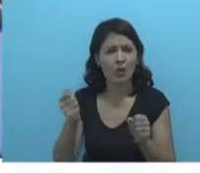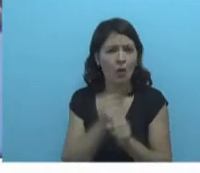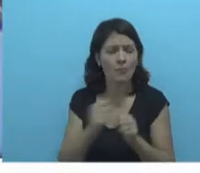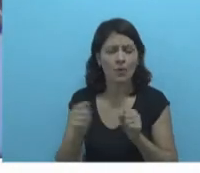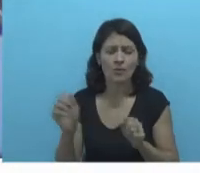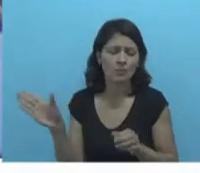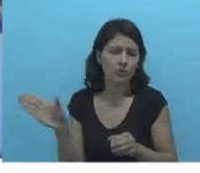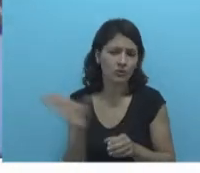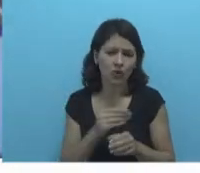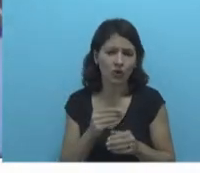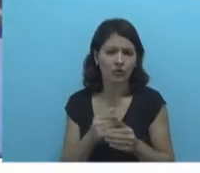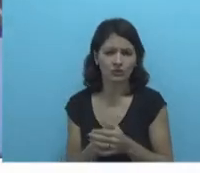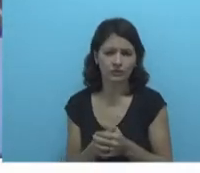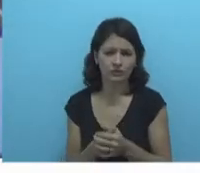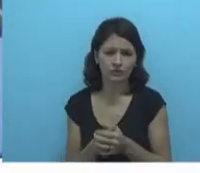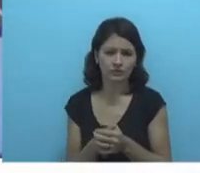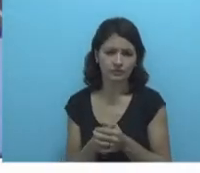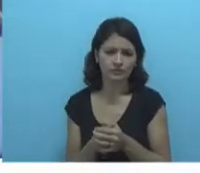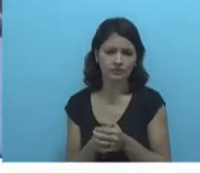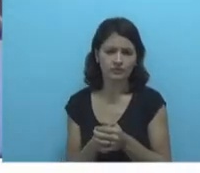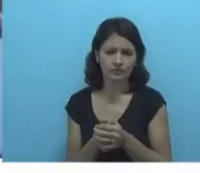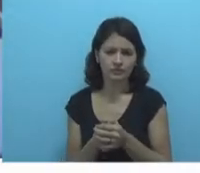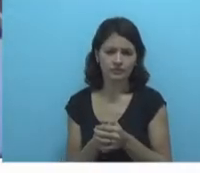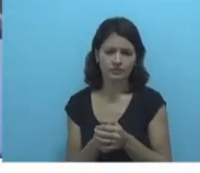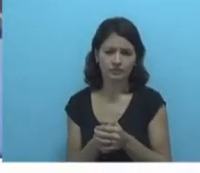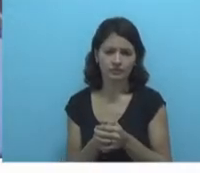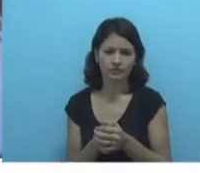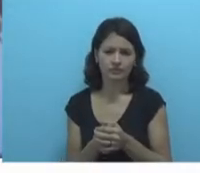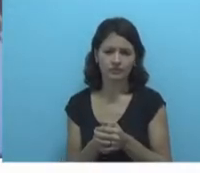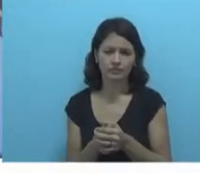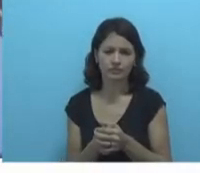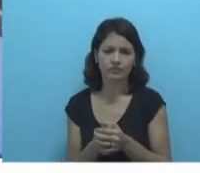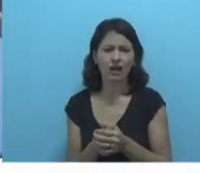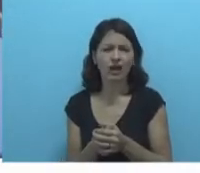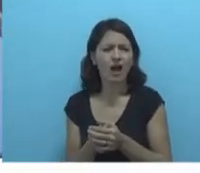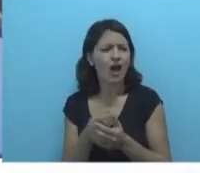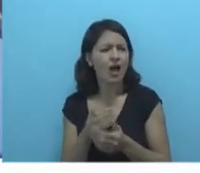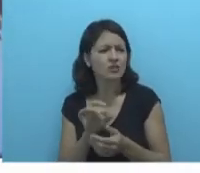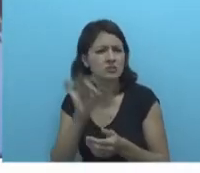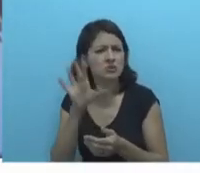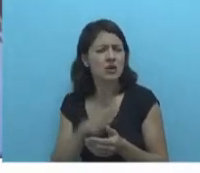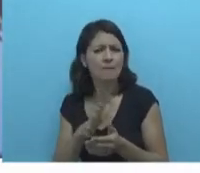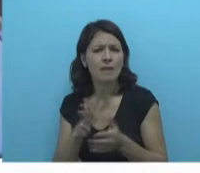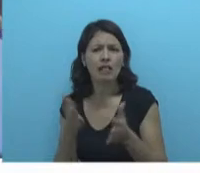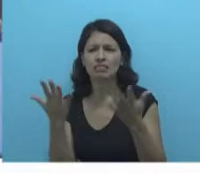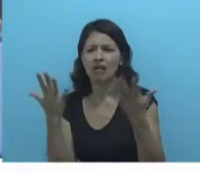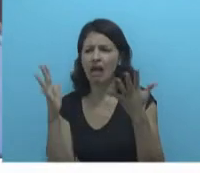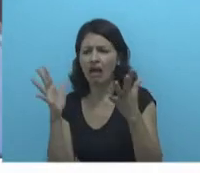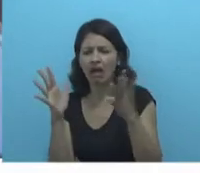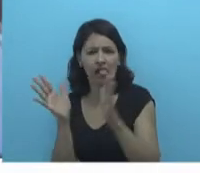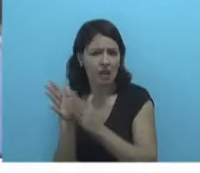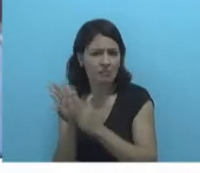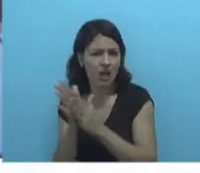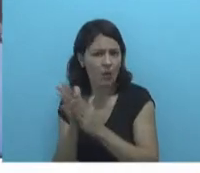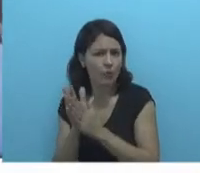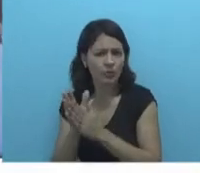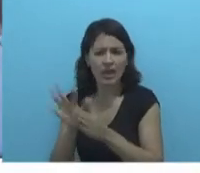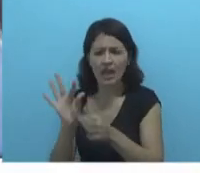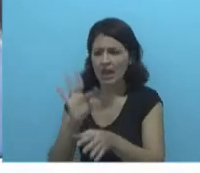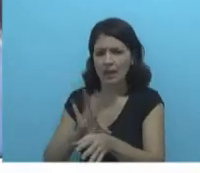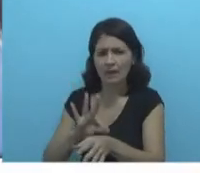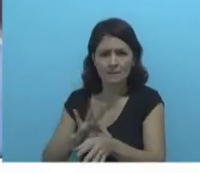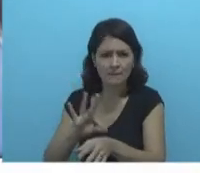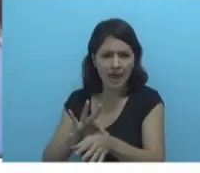los aplausos no alcanzan, señor presidente, que los profesionales de la salud necesitan ante todo un Estado presente, un Estado que